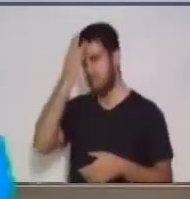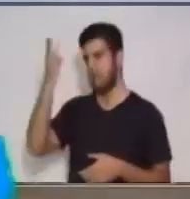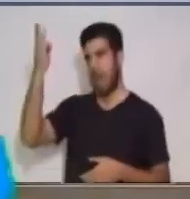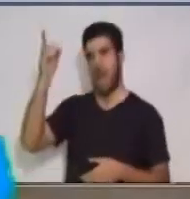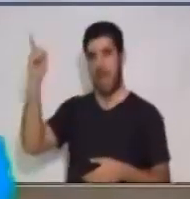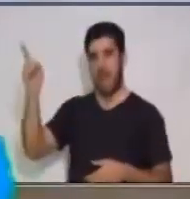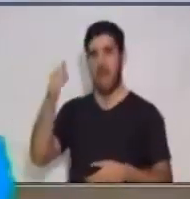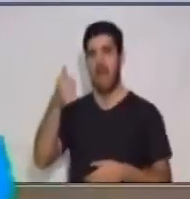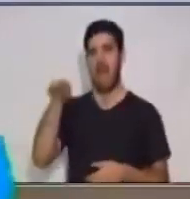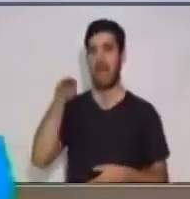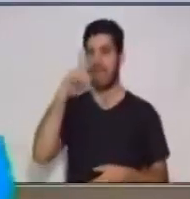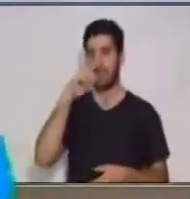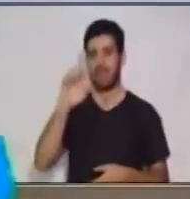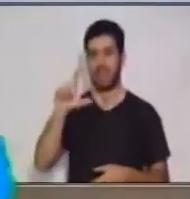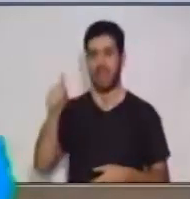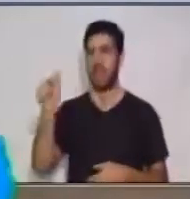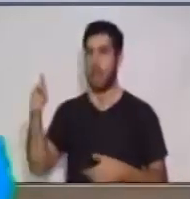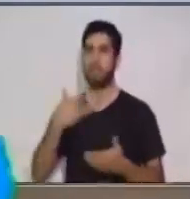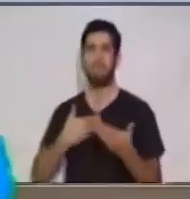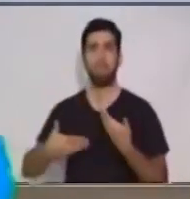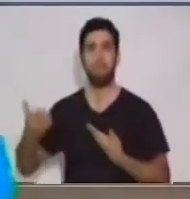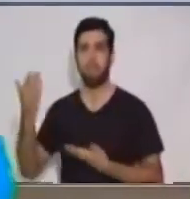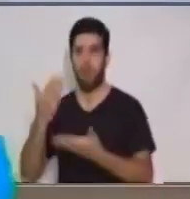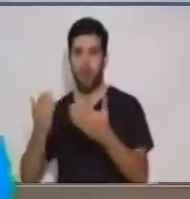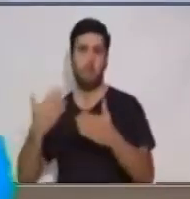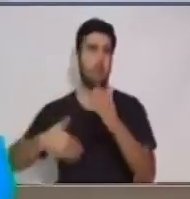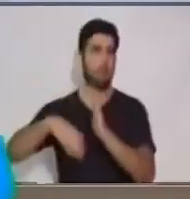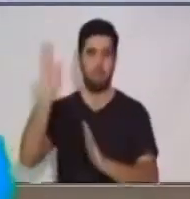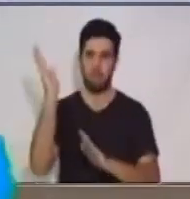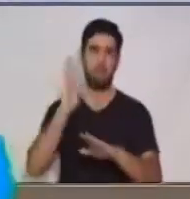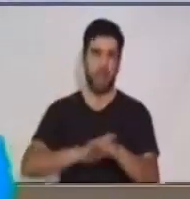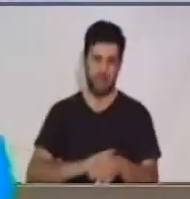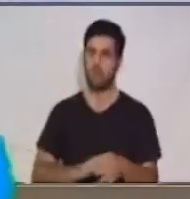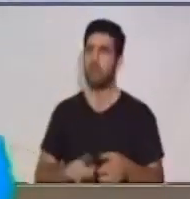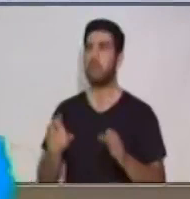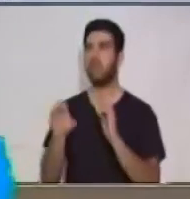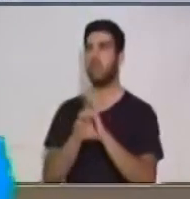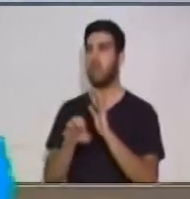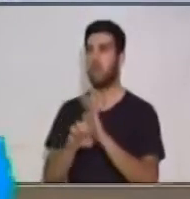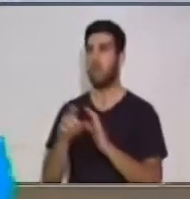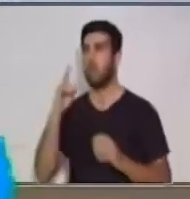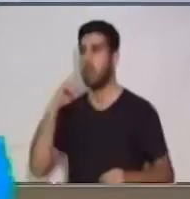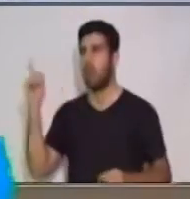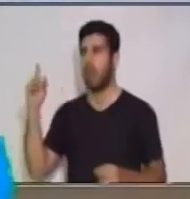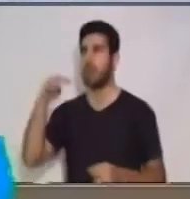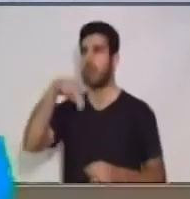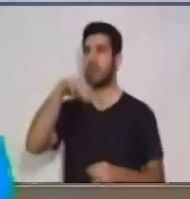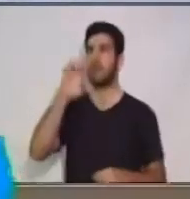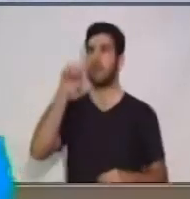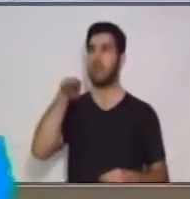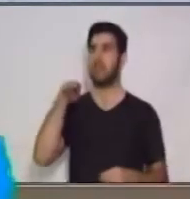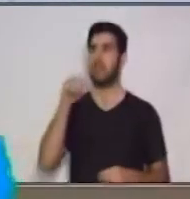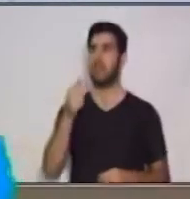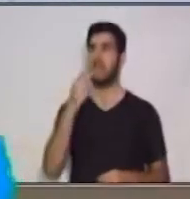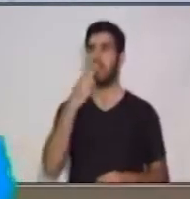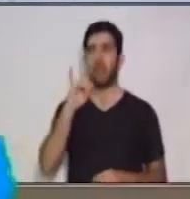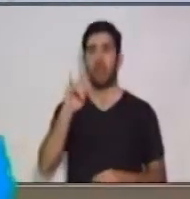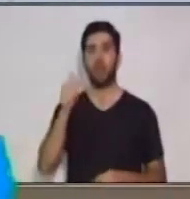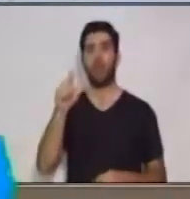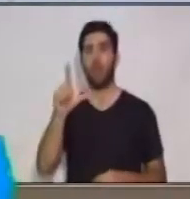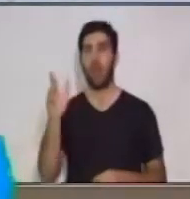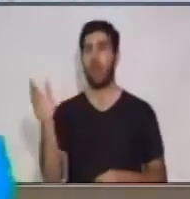destacaron, pues los poemas, por ejemplo el Nezahualcóyotl, que es uno de los